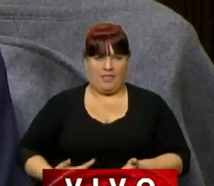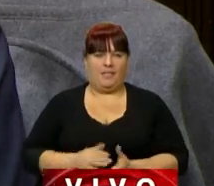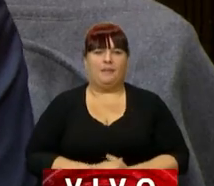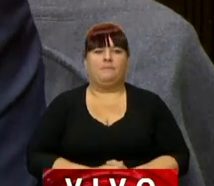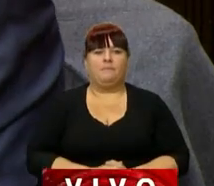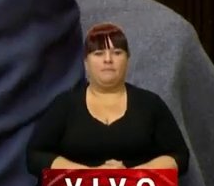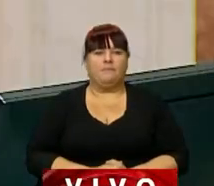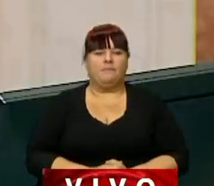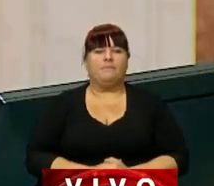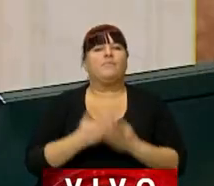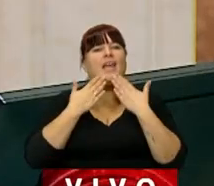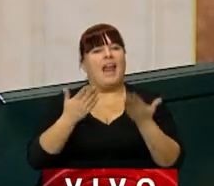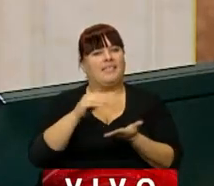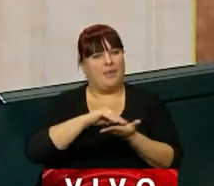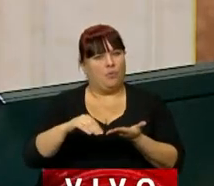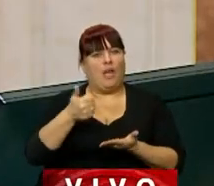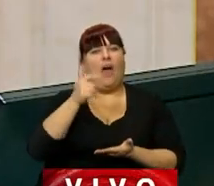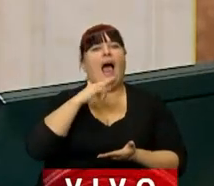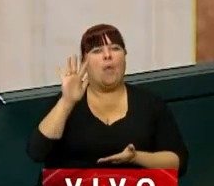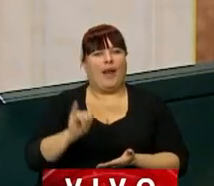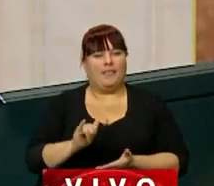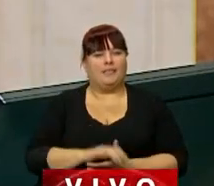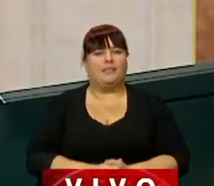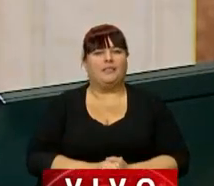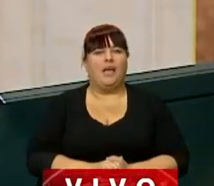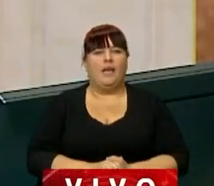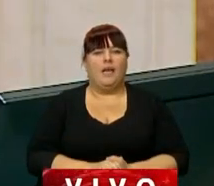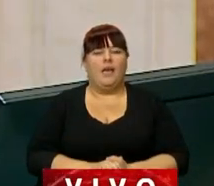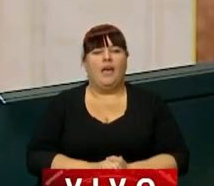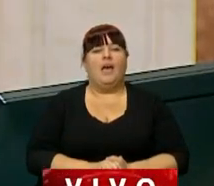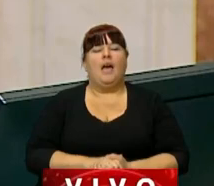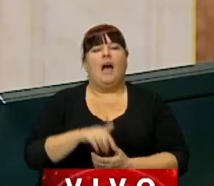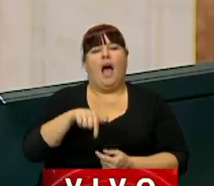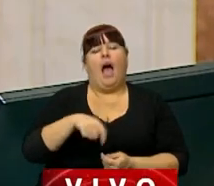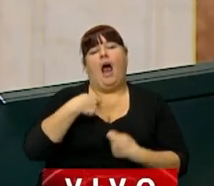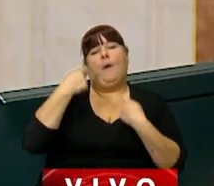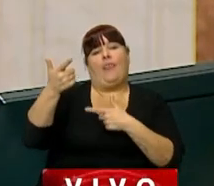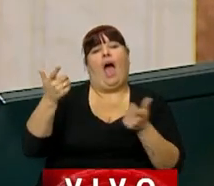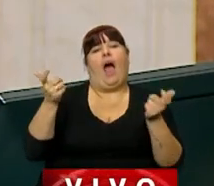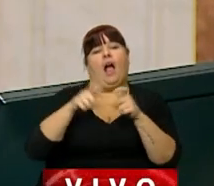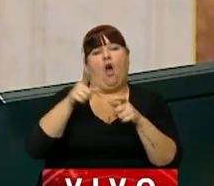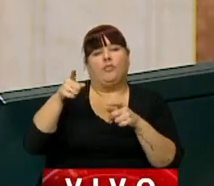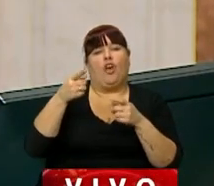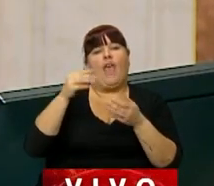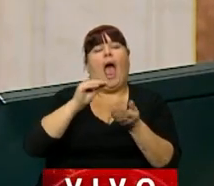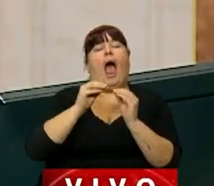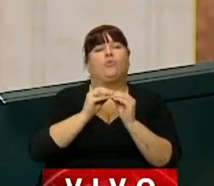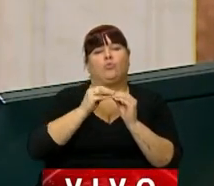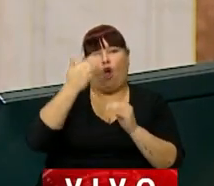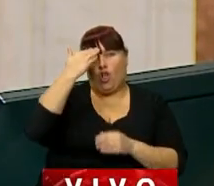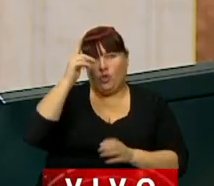presidente. Gracias, diputado Álvarez. La voy a girar a la Comisión de Asuntos